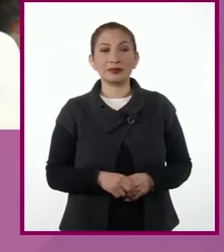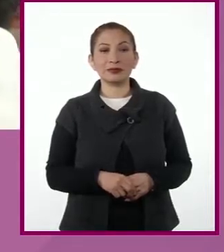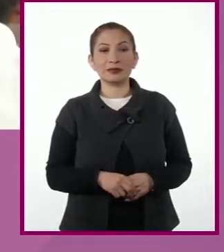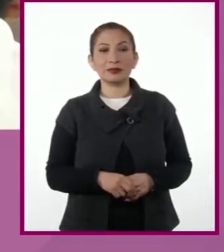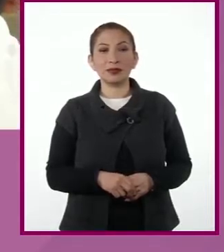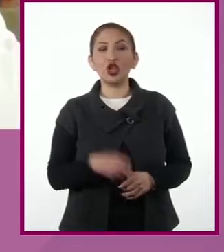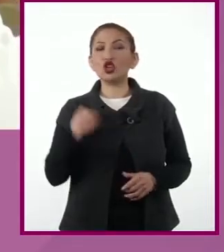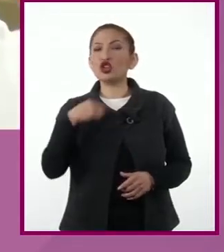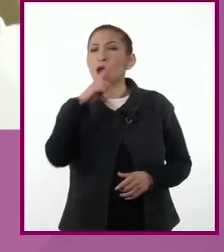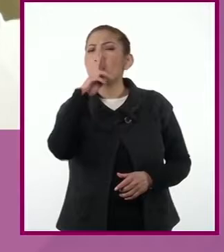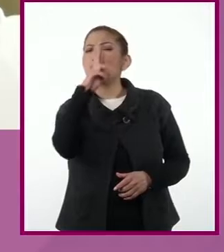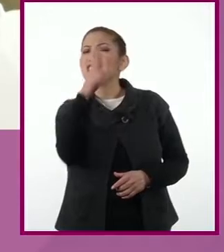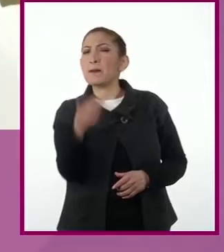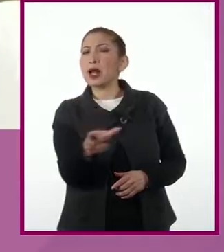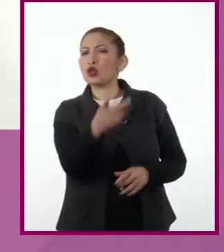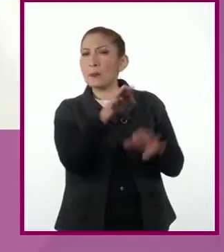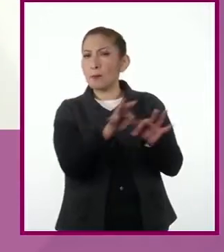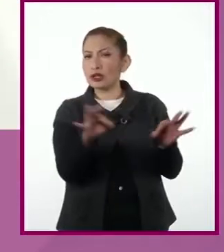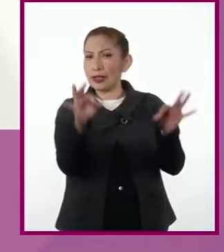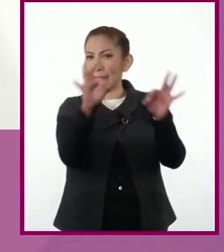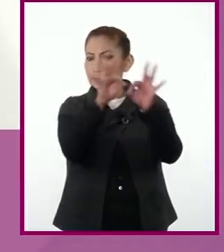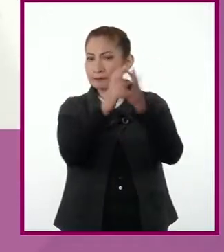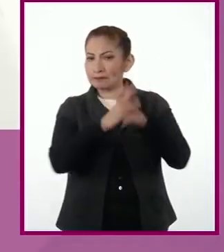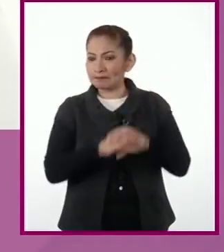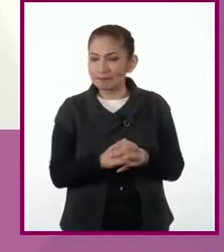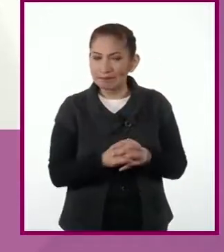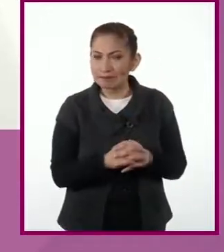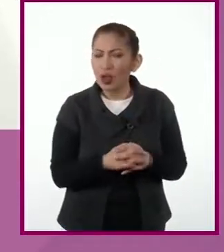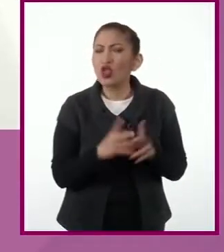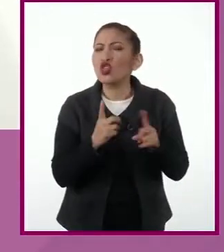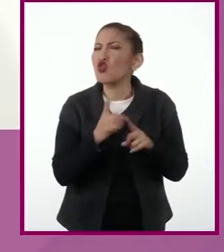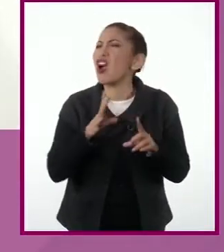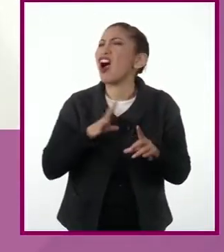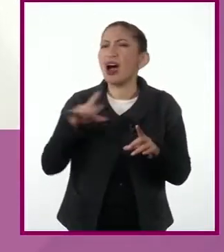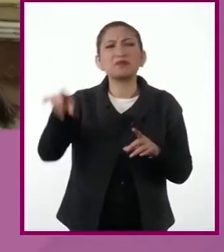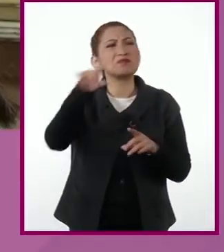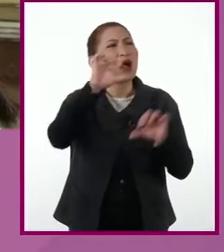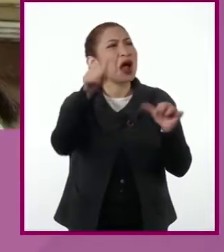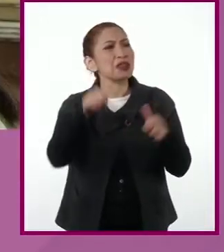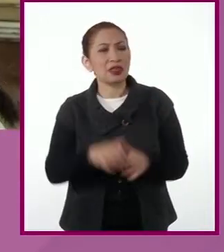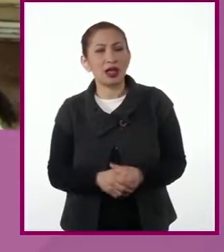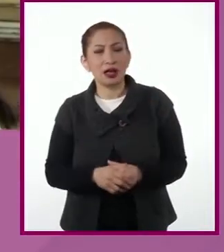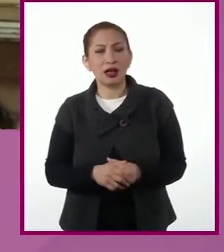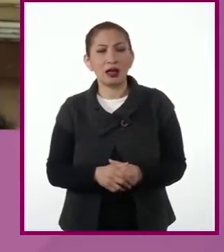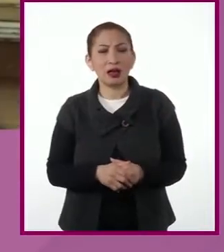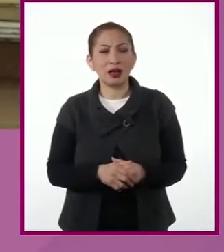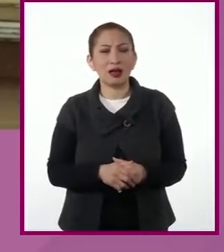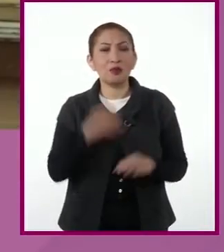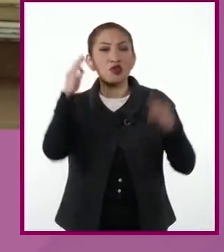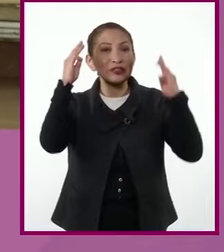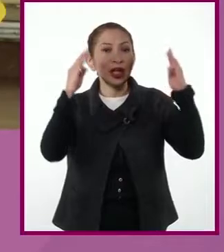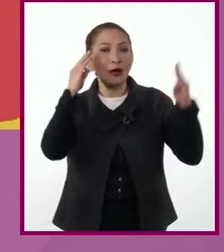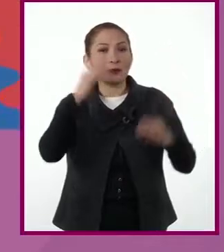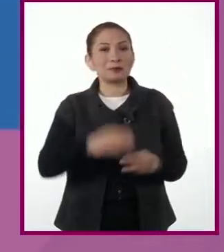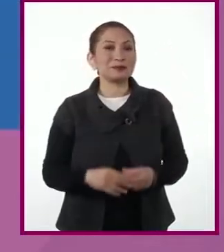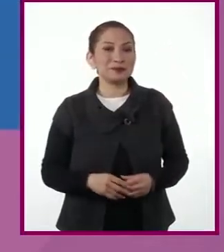Vamos a responder a una pregunta clave, chicos. ¿Dónde hay arte? En el museo.